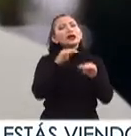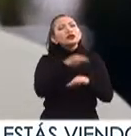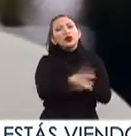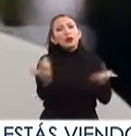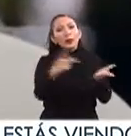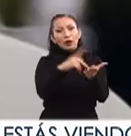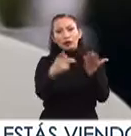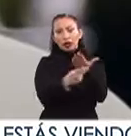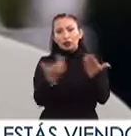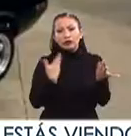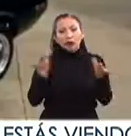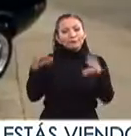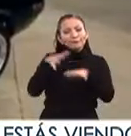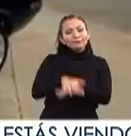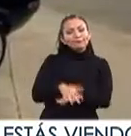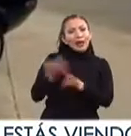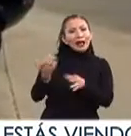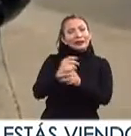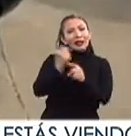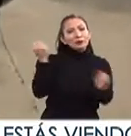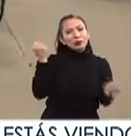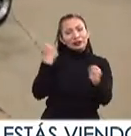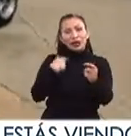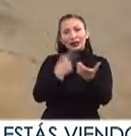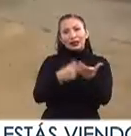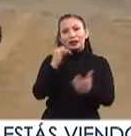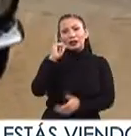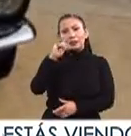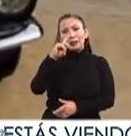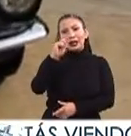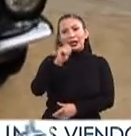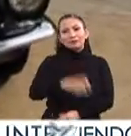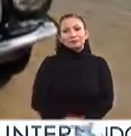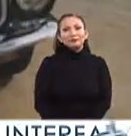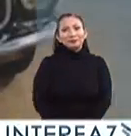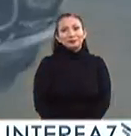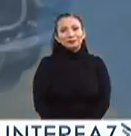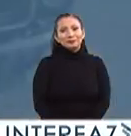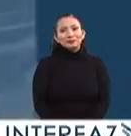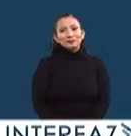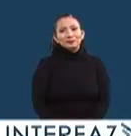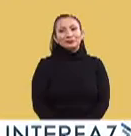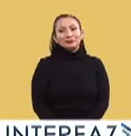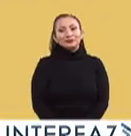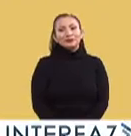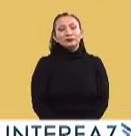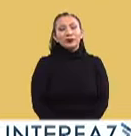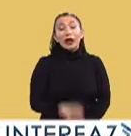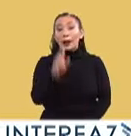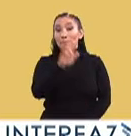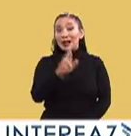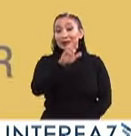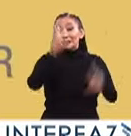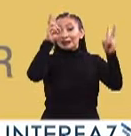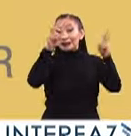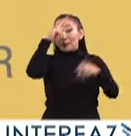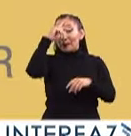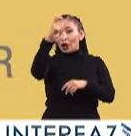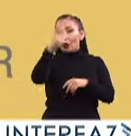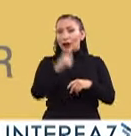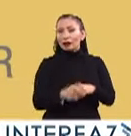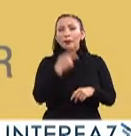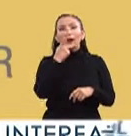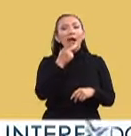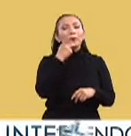sobre un proyecto de integración en el transporte del Instituto Politécnico Nacional. Y es martes de México X